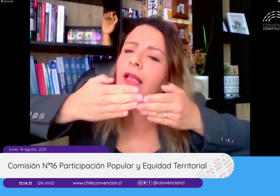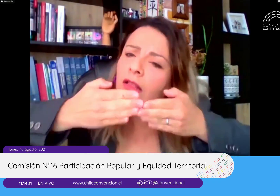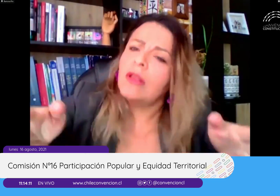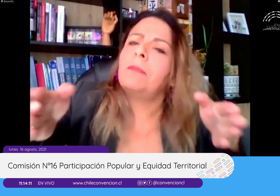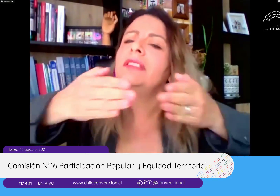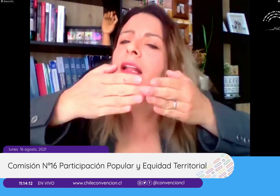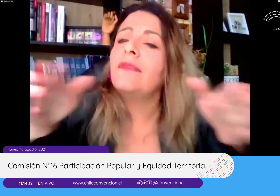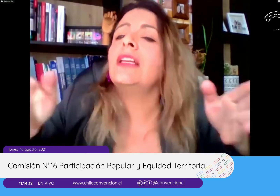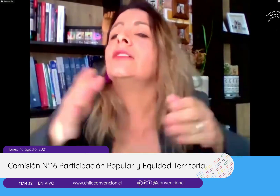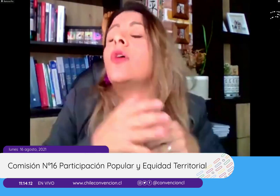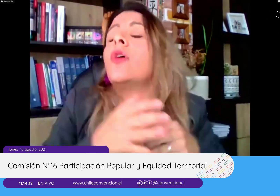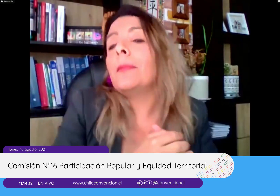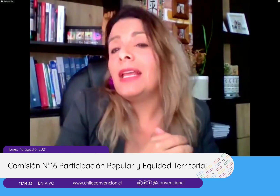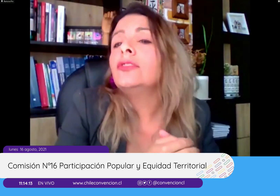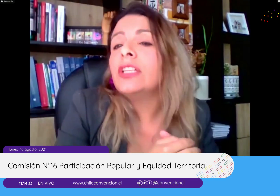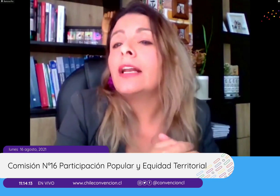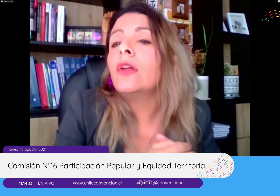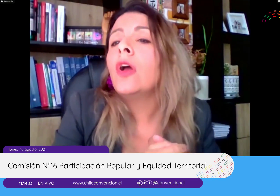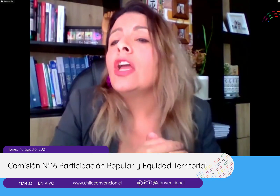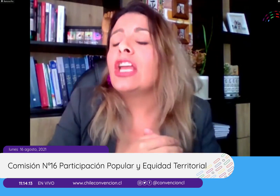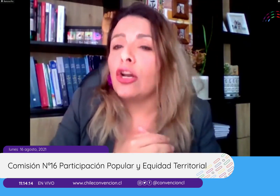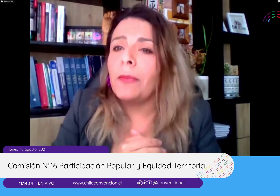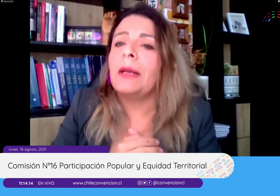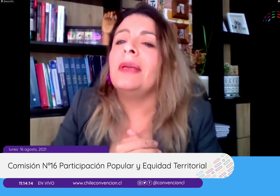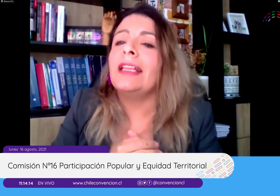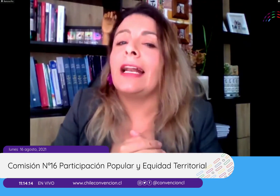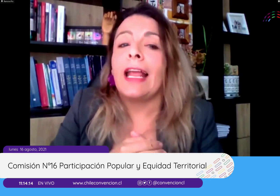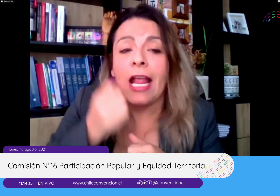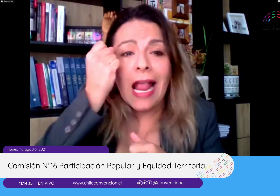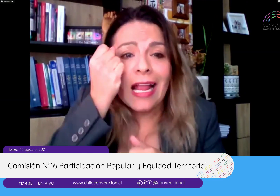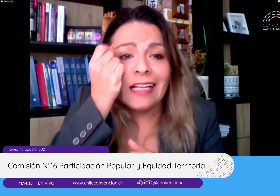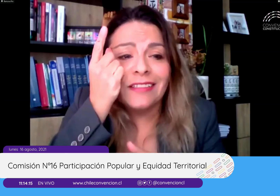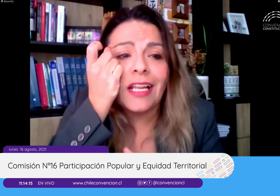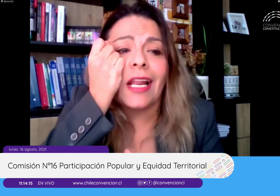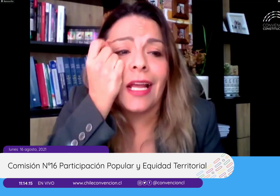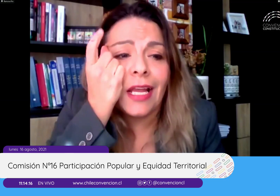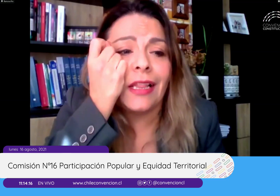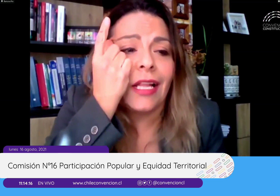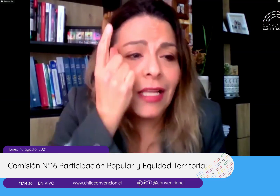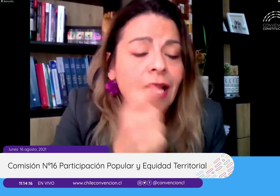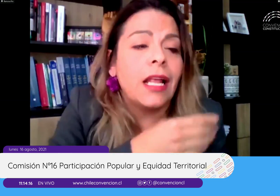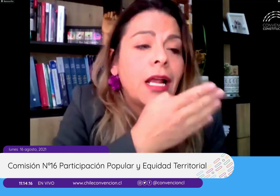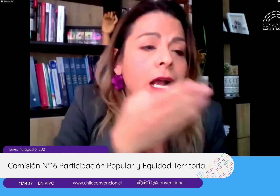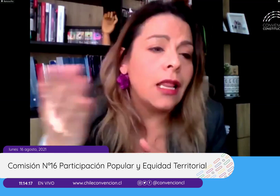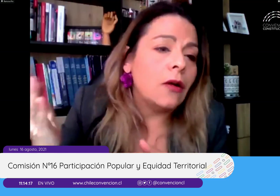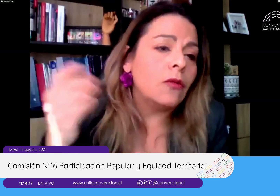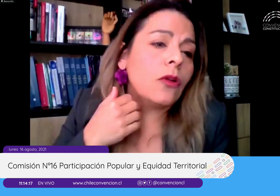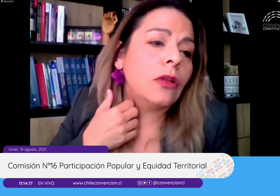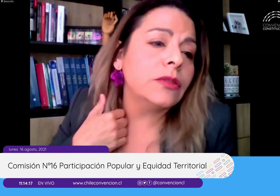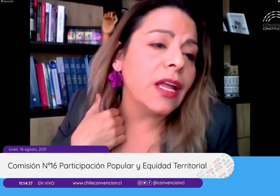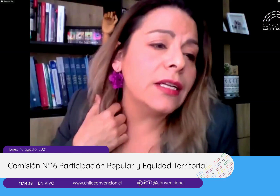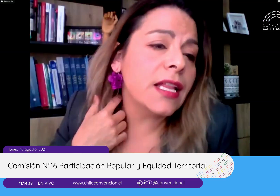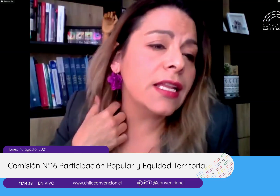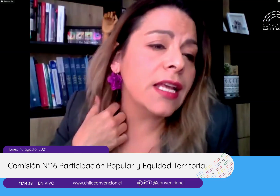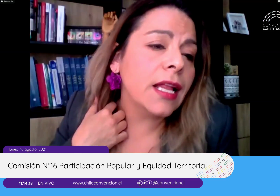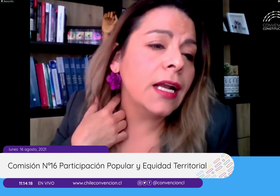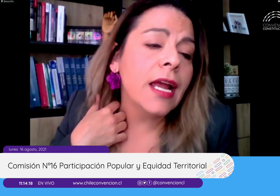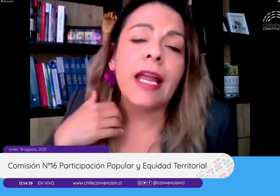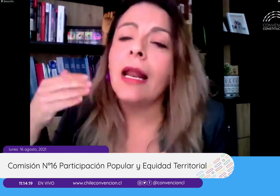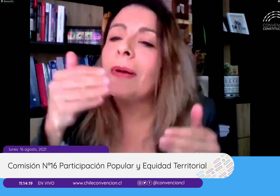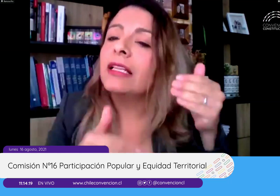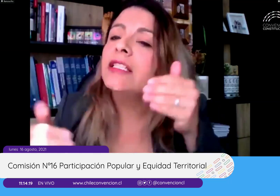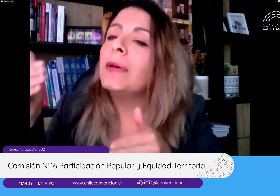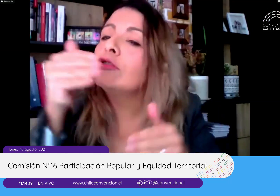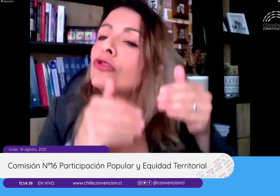estamos tratando de empezar a abrir esos caminos, ¿cierto?, que nos permitan hacer que la gente entienda, que cada uno de ustedes